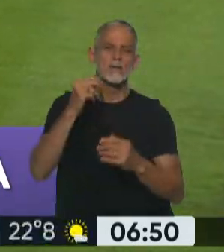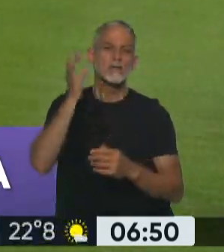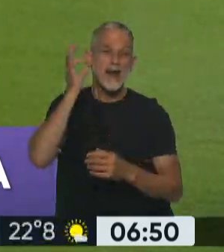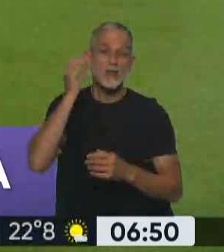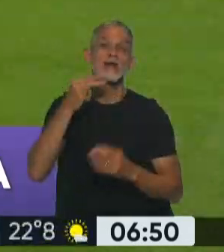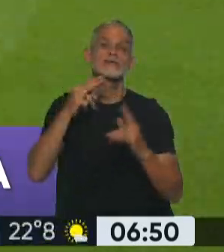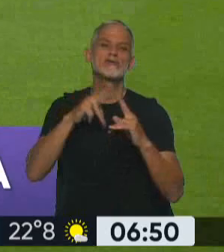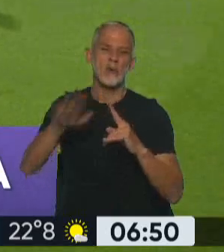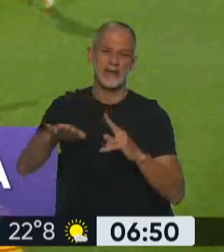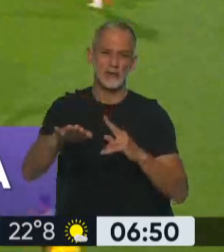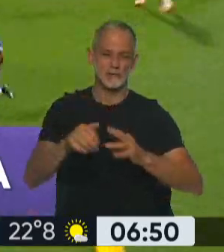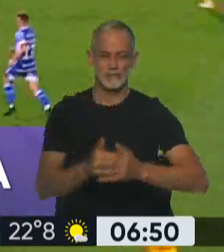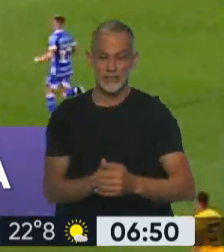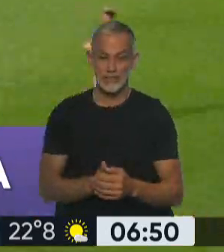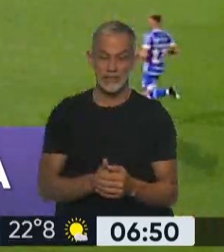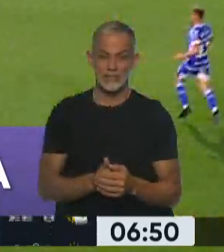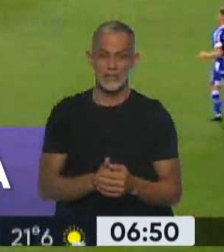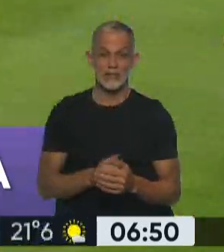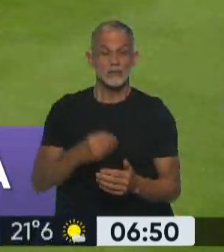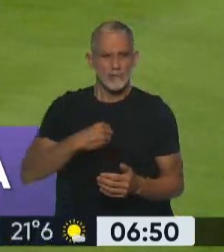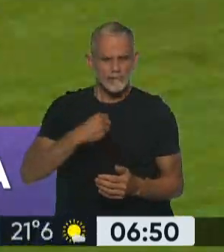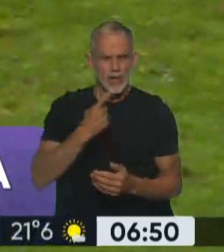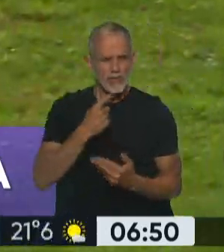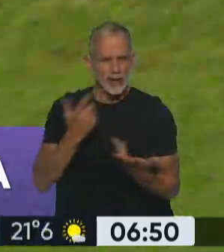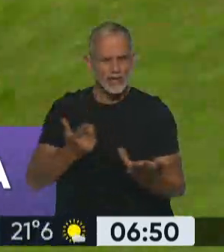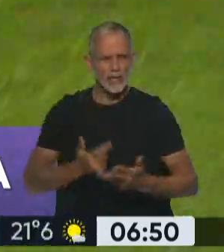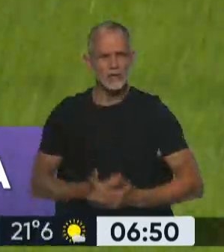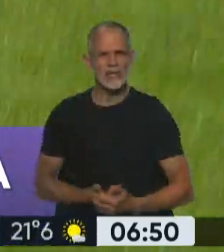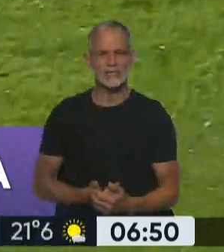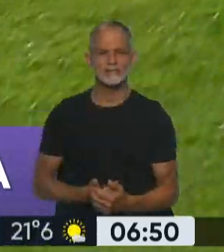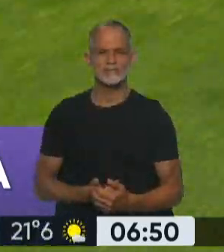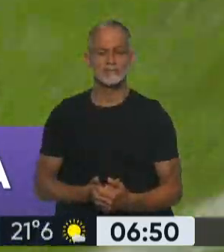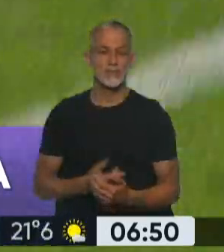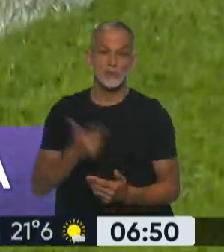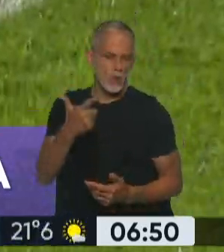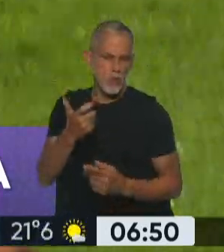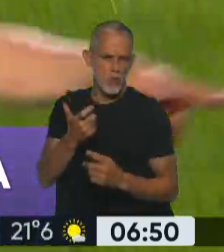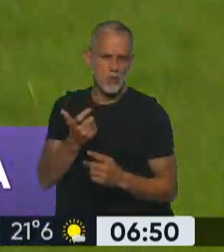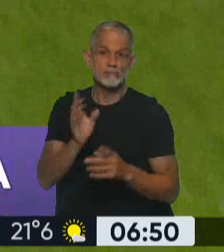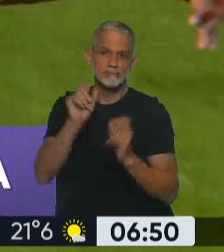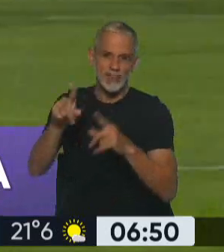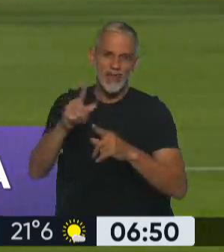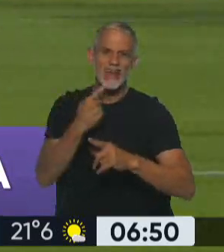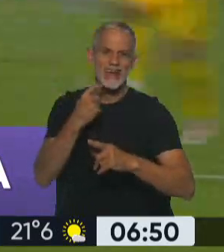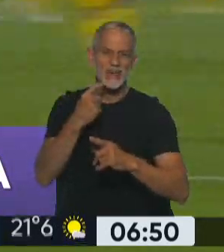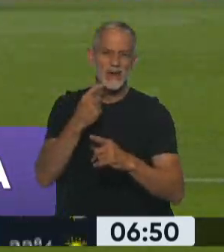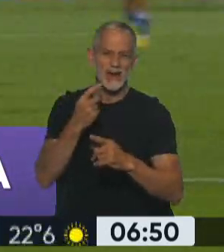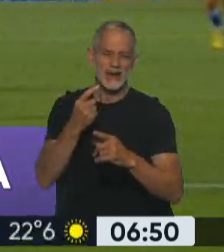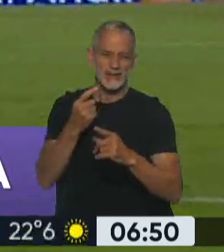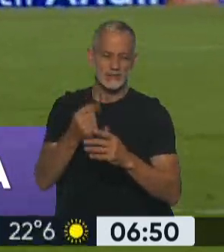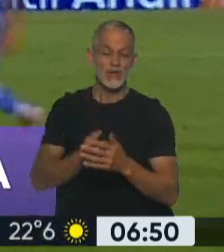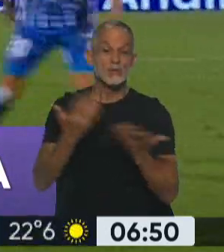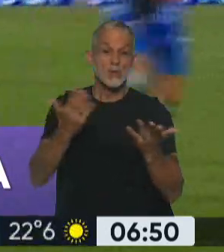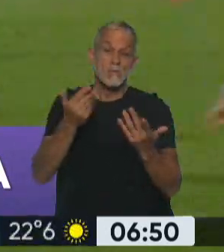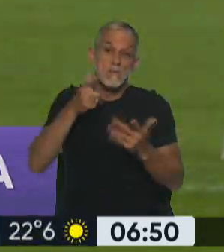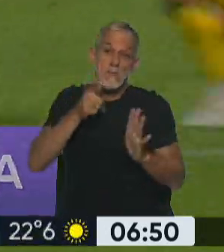exactamente. De inferiores de River, hincha de River, confieso. Pertenece a River, si no me equivoco. Qué bombazo. Pertenece a River Plate. Y la idea es que